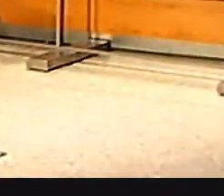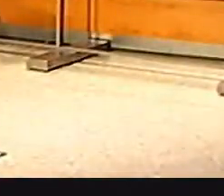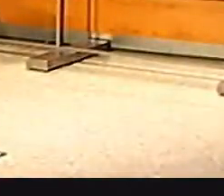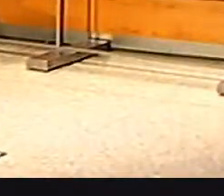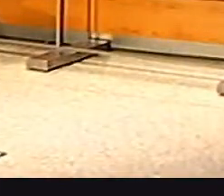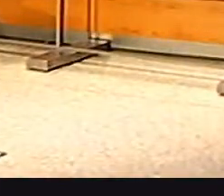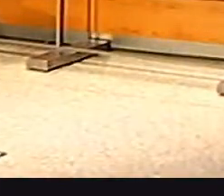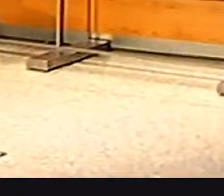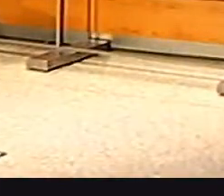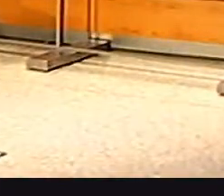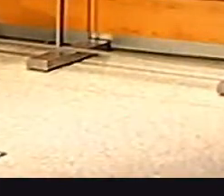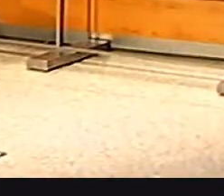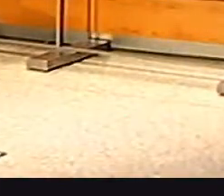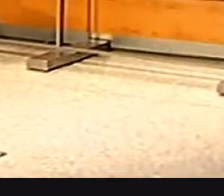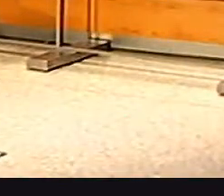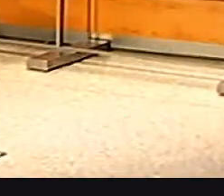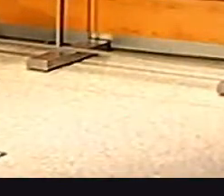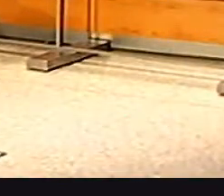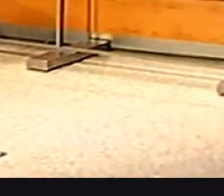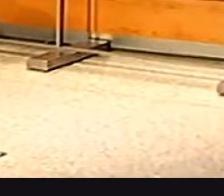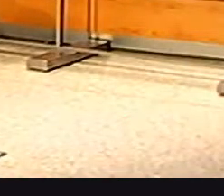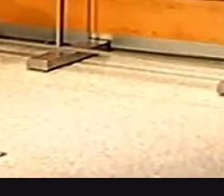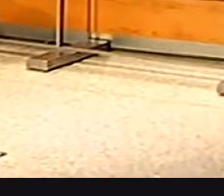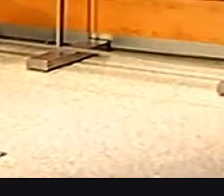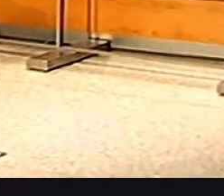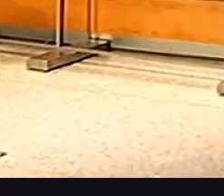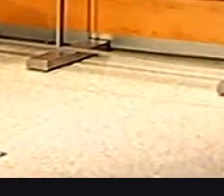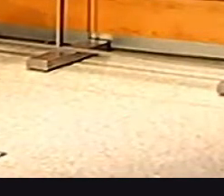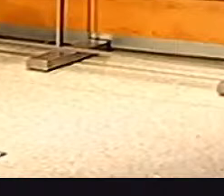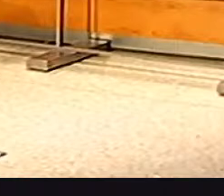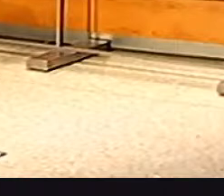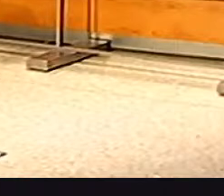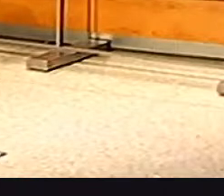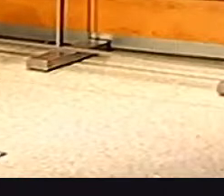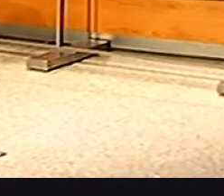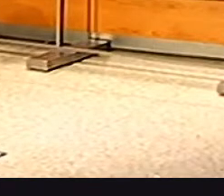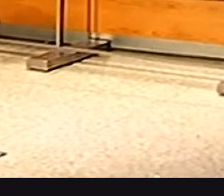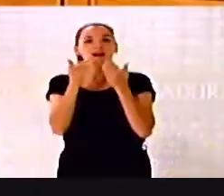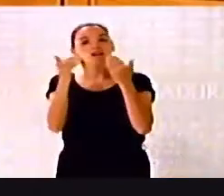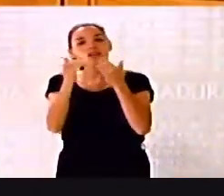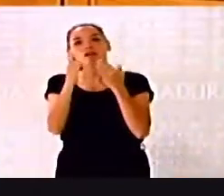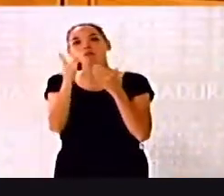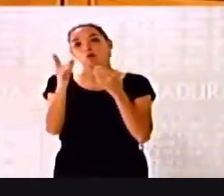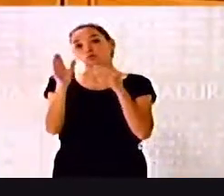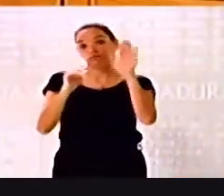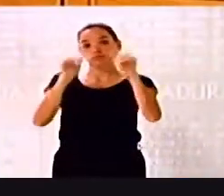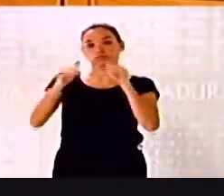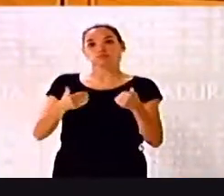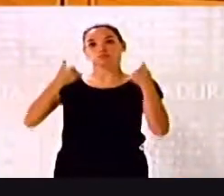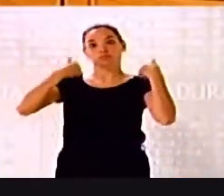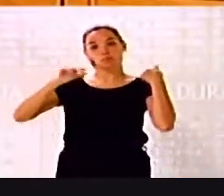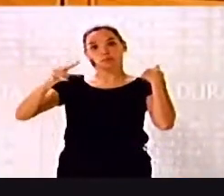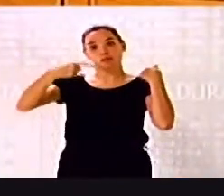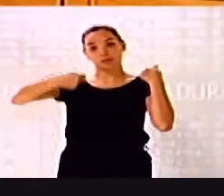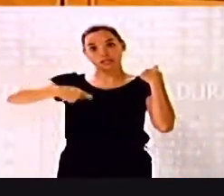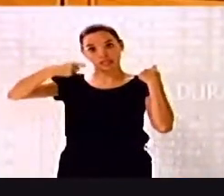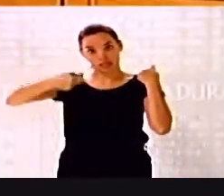Si os parece, empezamos. Buenos días a todos y a todas. Gracias por acudir a la convocatoria de la